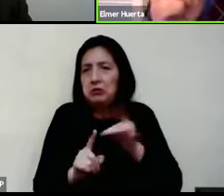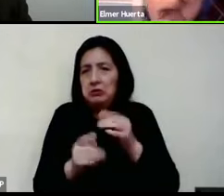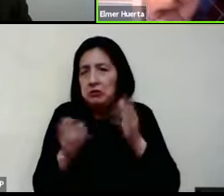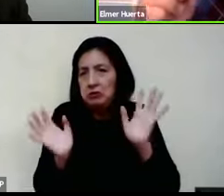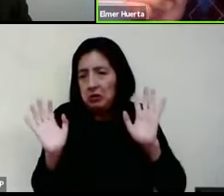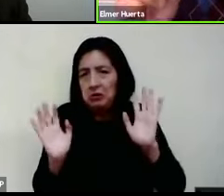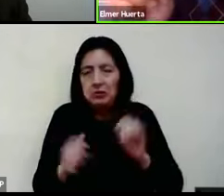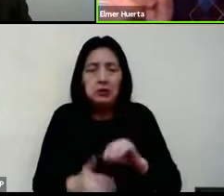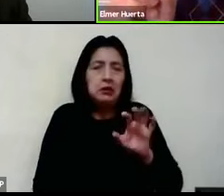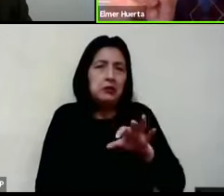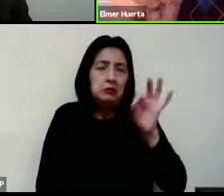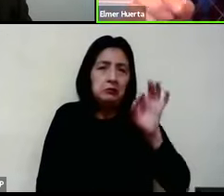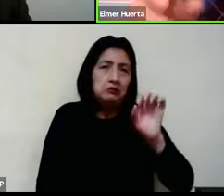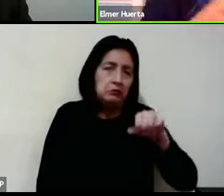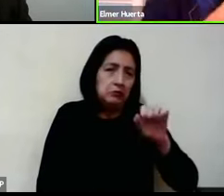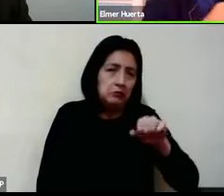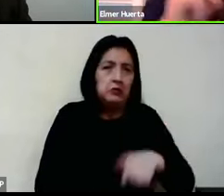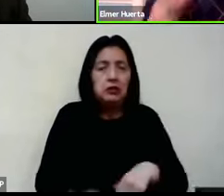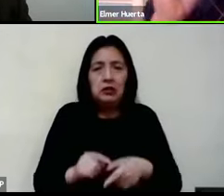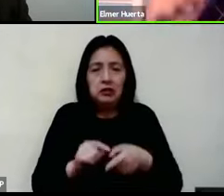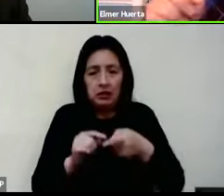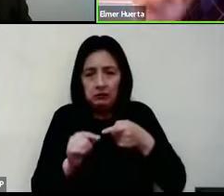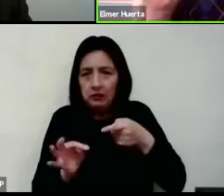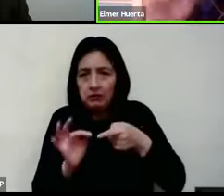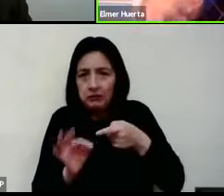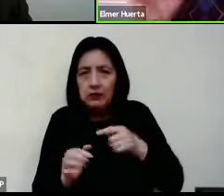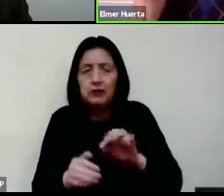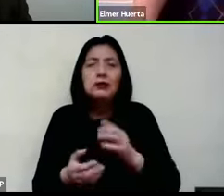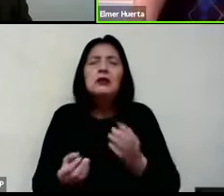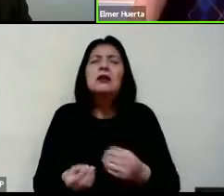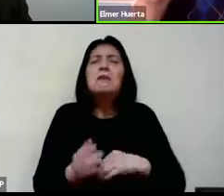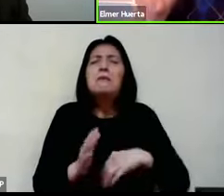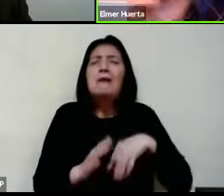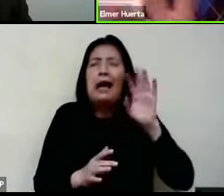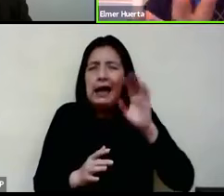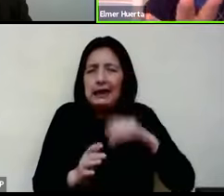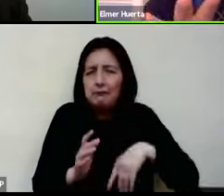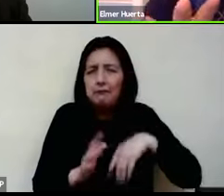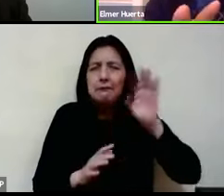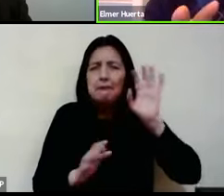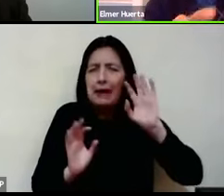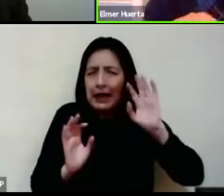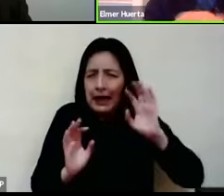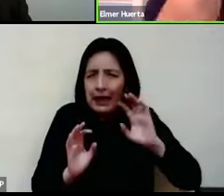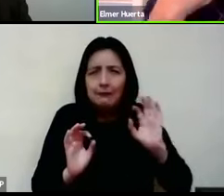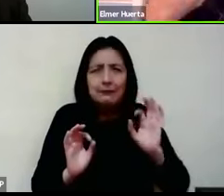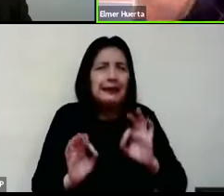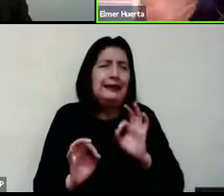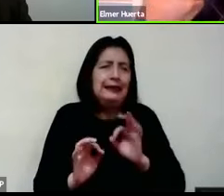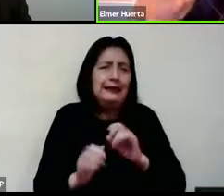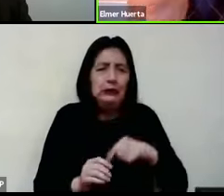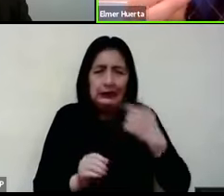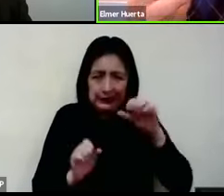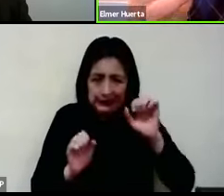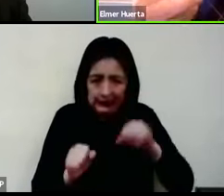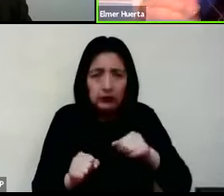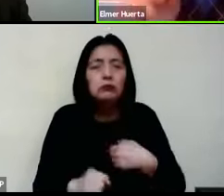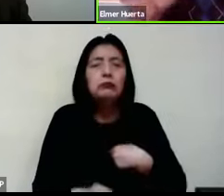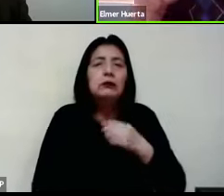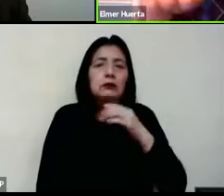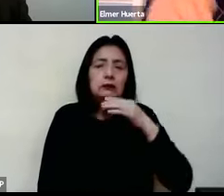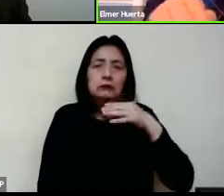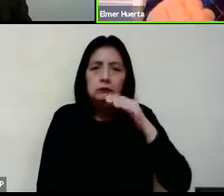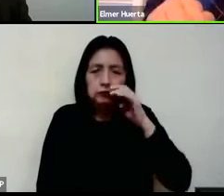que han encontrado el virus en el semen. La vía más eficiente, como lo dijimos al comienzo, es la